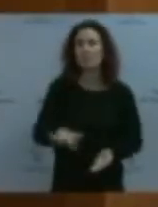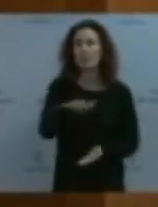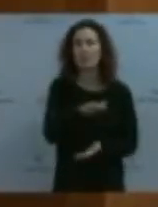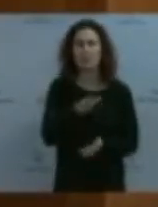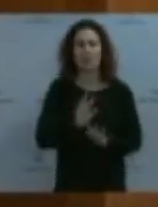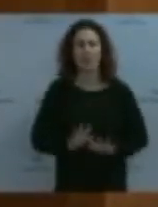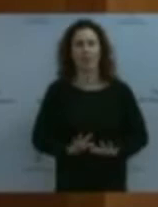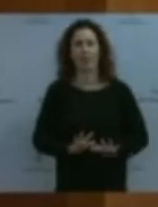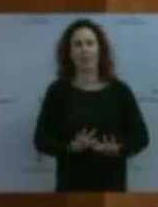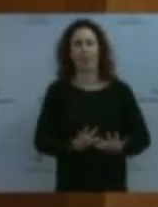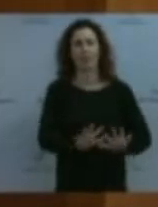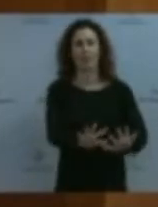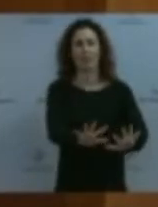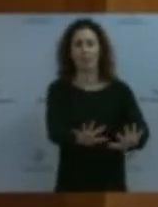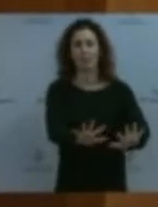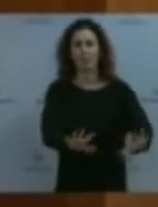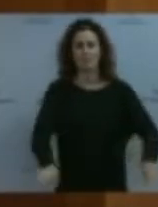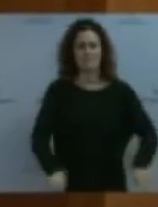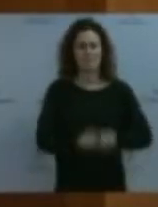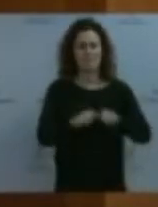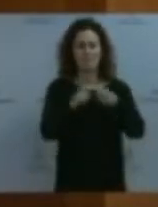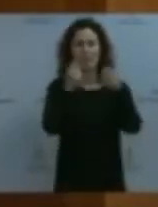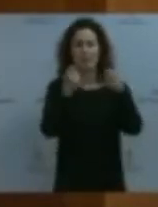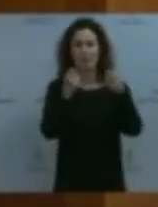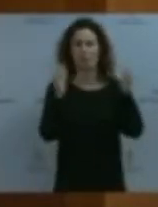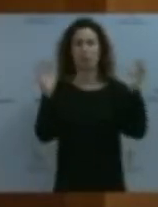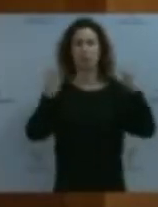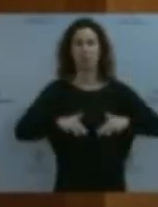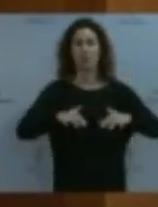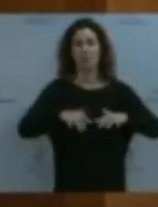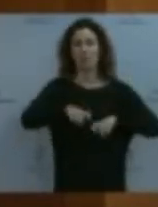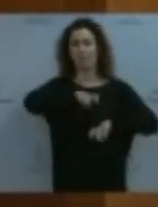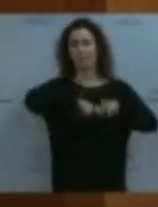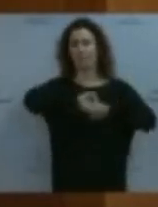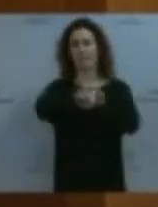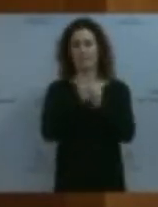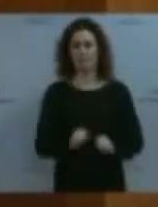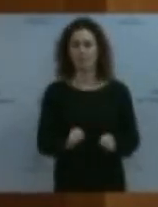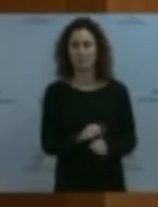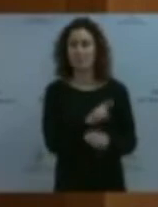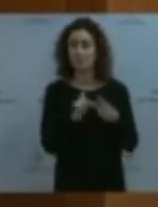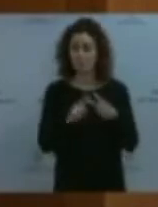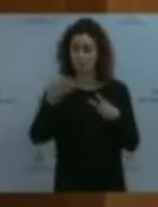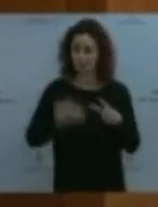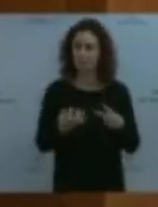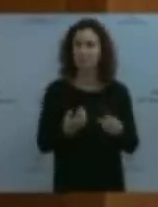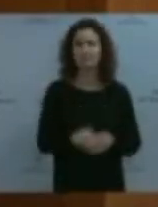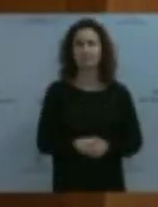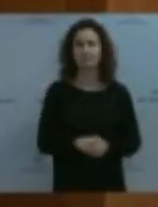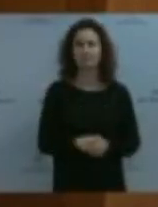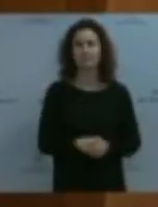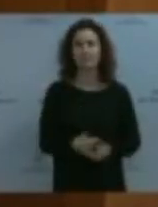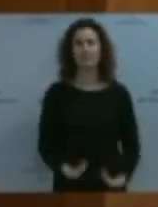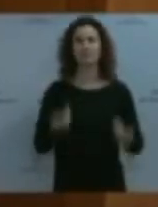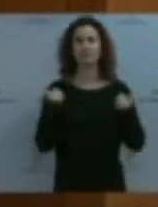deterioro próximo al punto de no retorno. La segunda certeza, las competencias sobre la ciudad trasladáronse a la